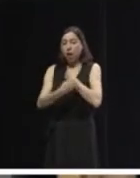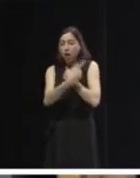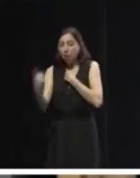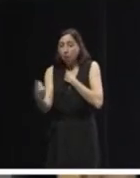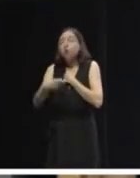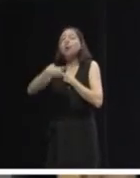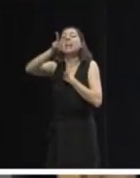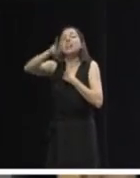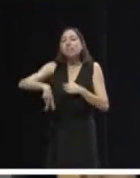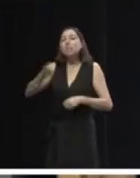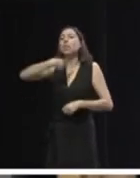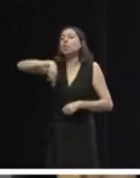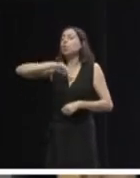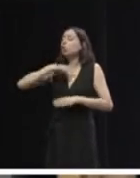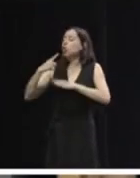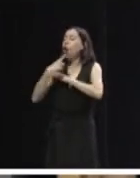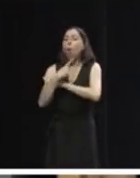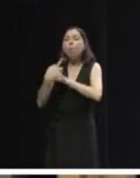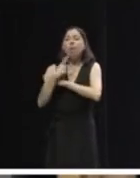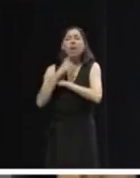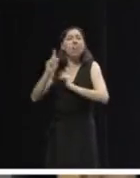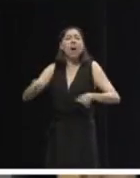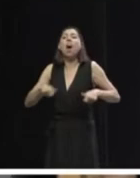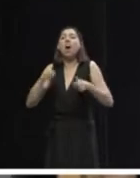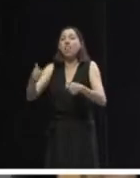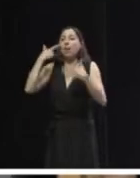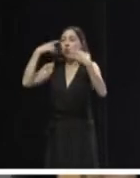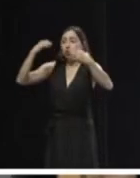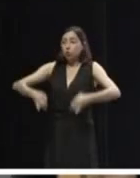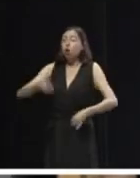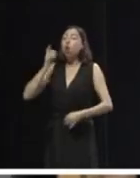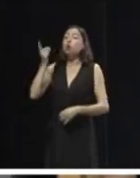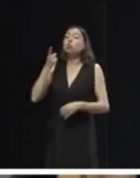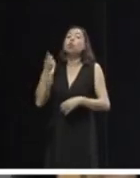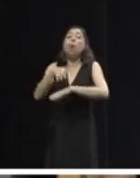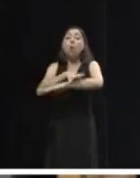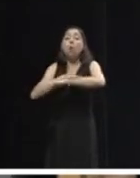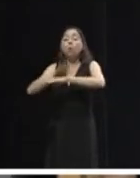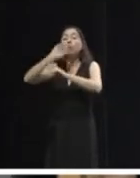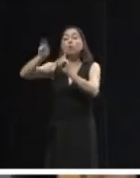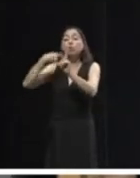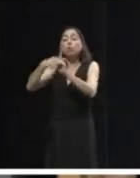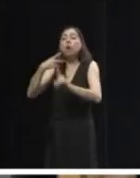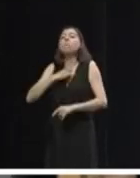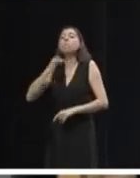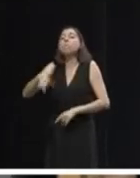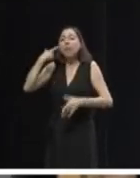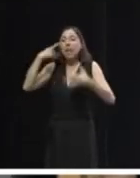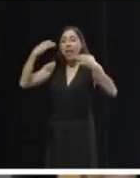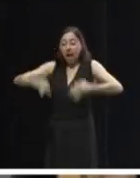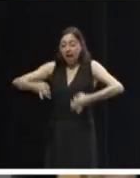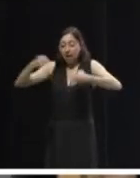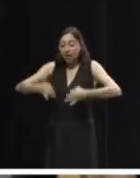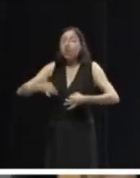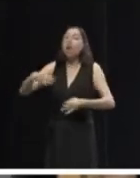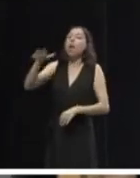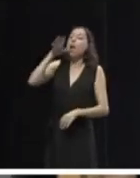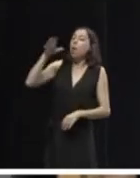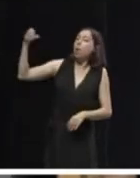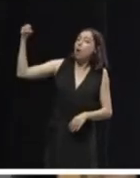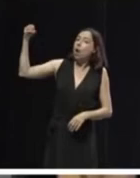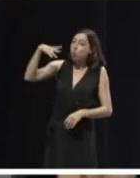estamos obligadas a garantizarlo. Solo un gobierno de Sumar puede garantizar que el agua y la luz